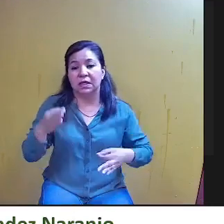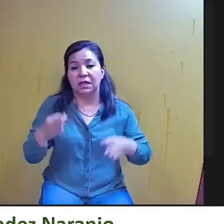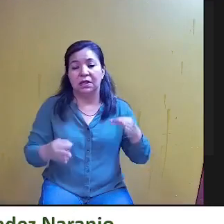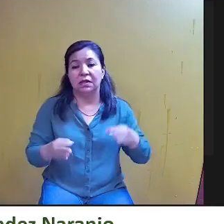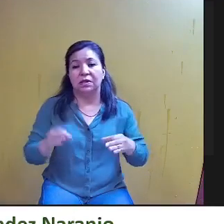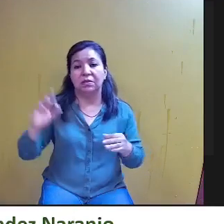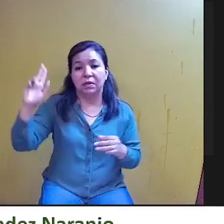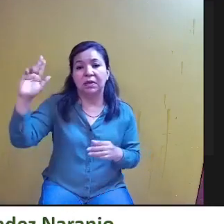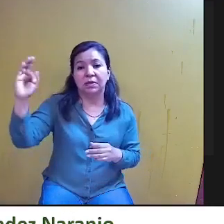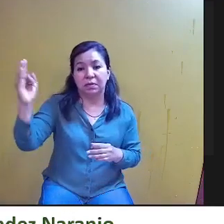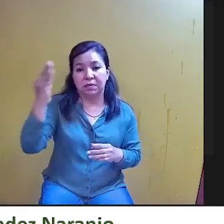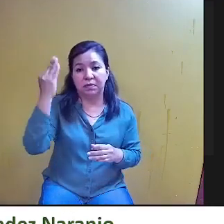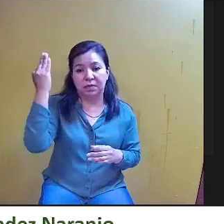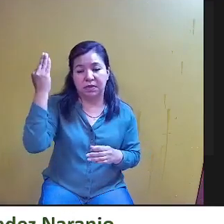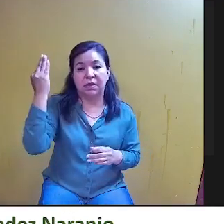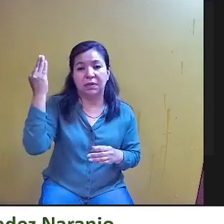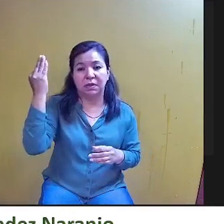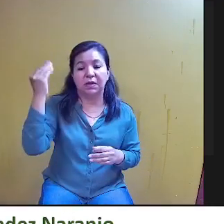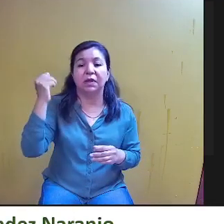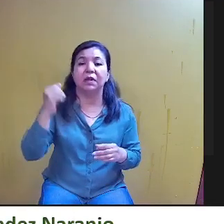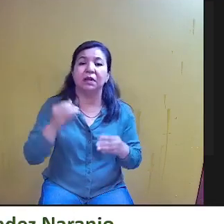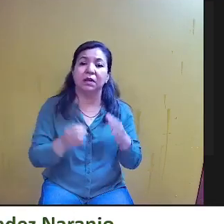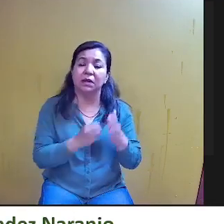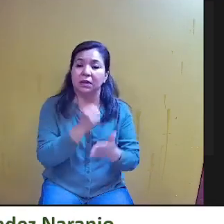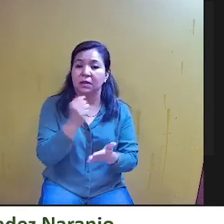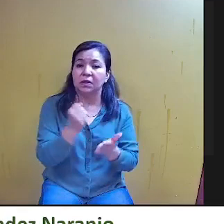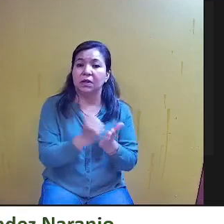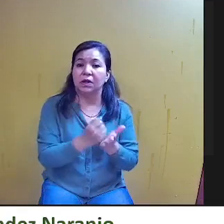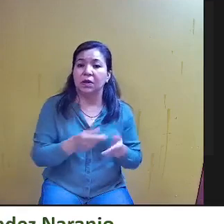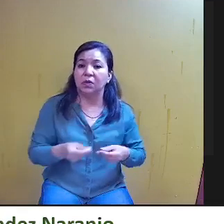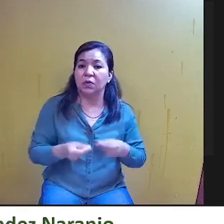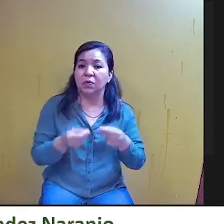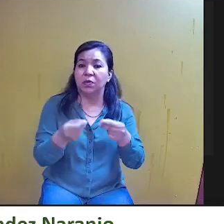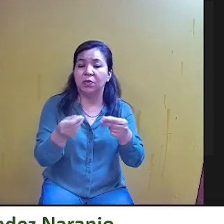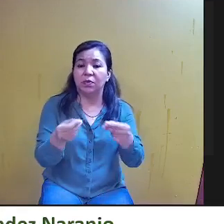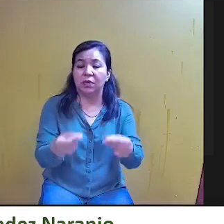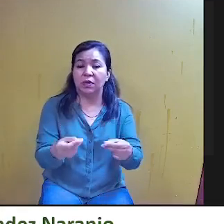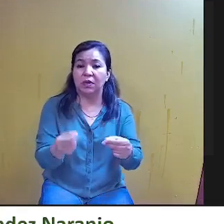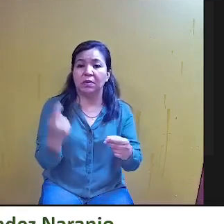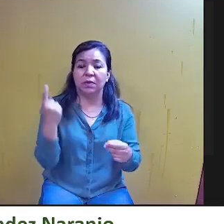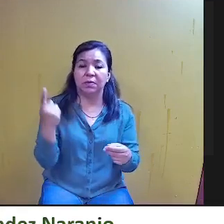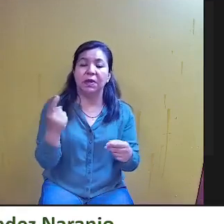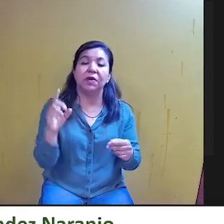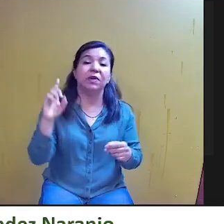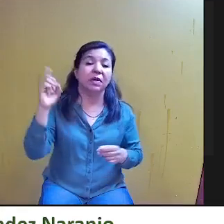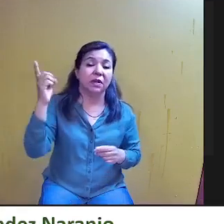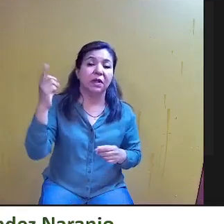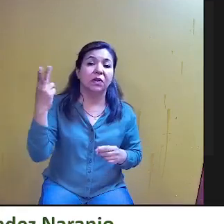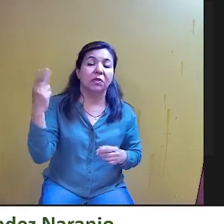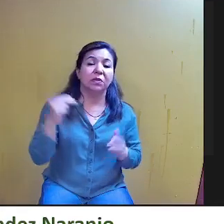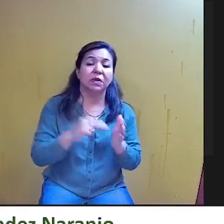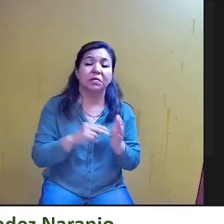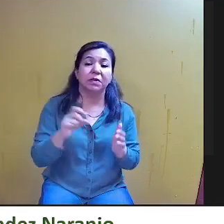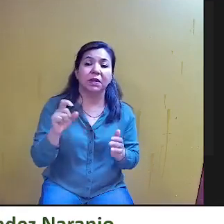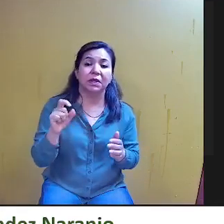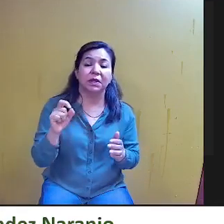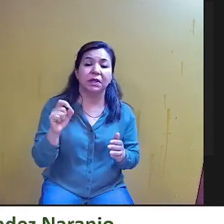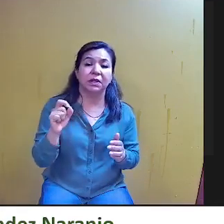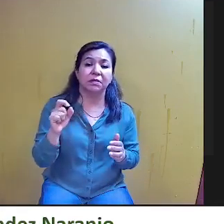la Federación en cumplimiento del ordenado en el acuerdo plenario dictado el 1 de diciembre de 2023 en el expediente